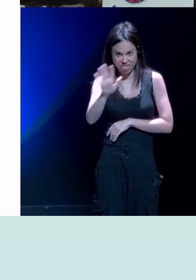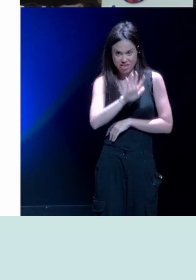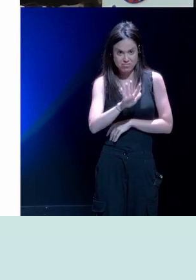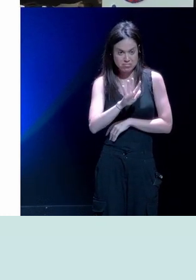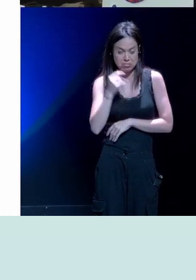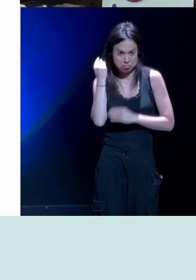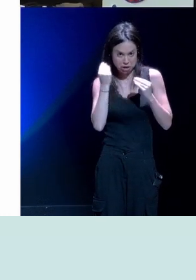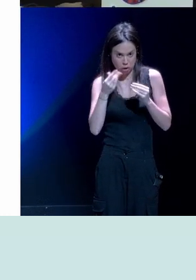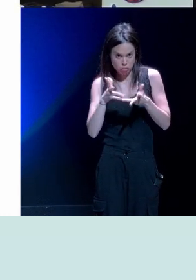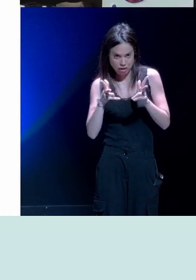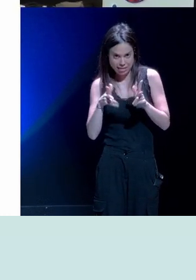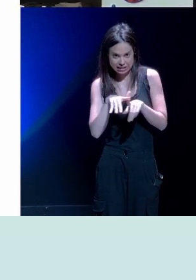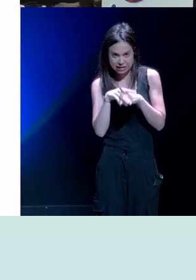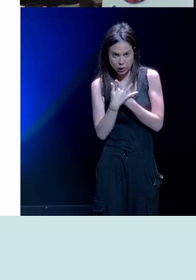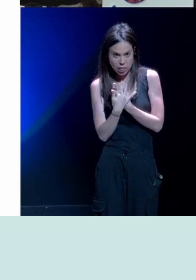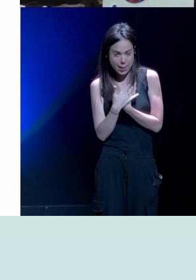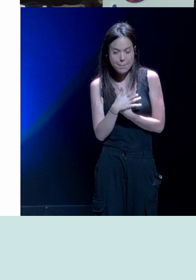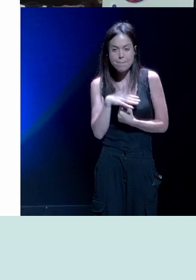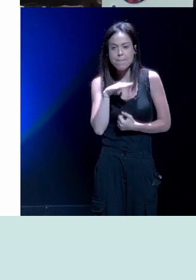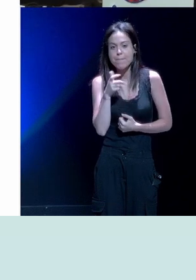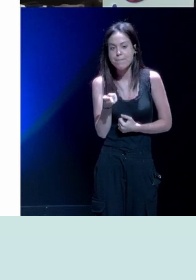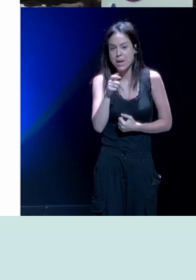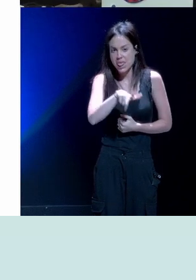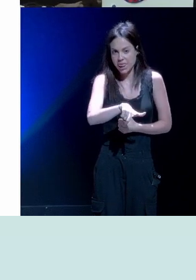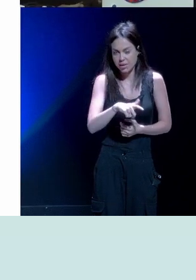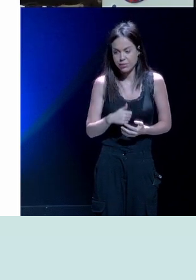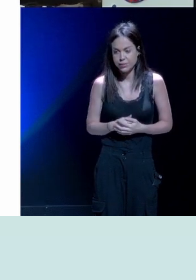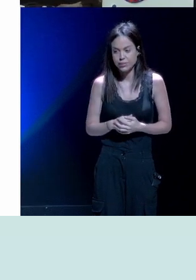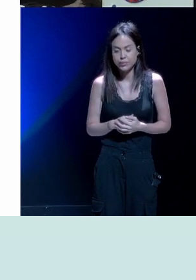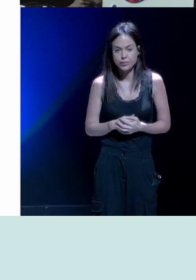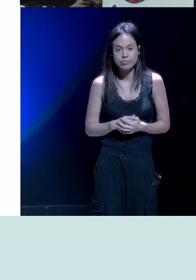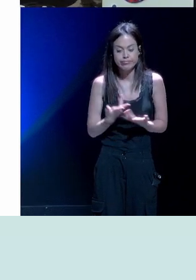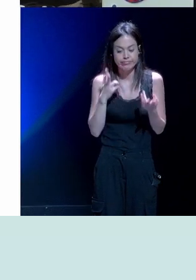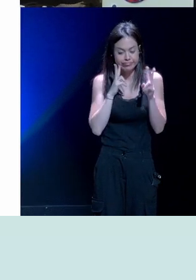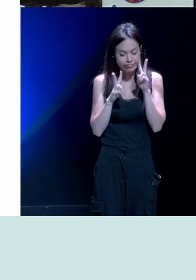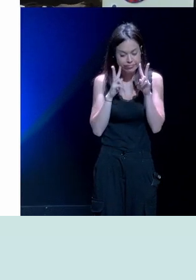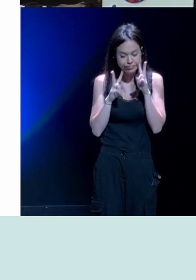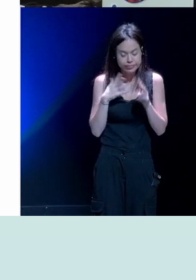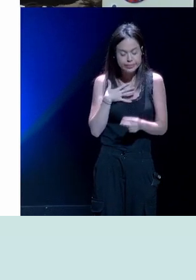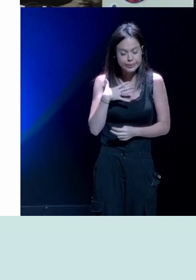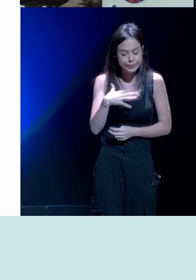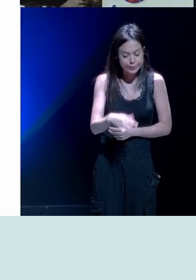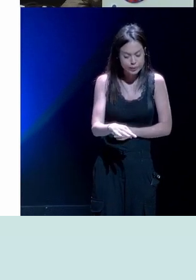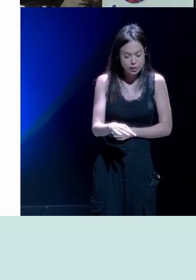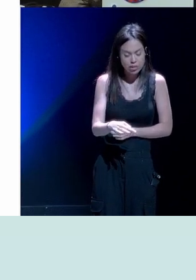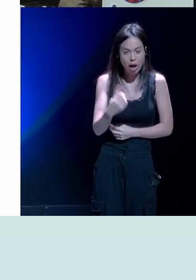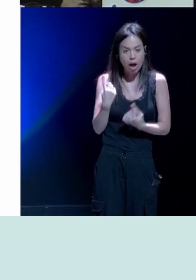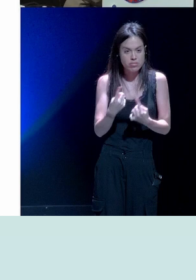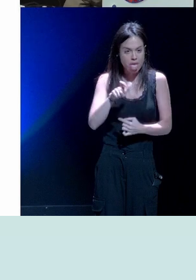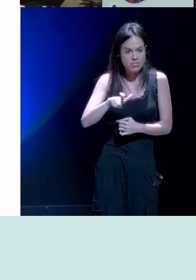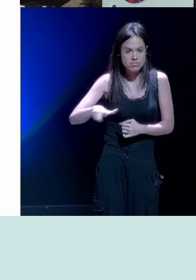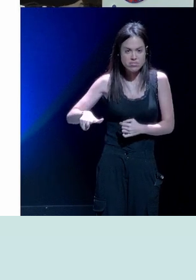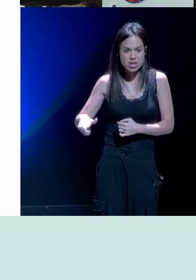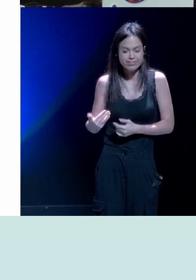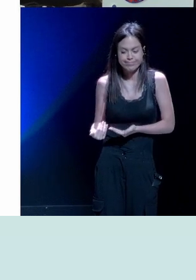caso en Euskadi, que lo mismo ocurre en Euskadi, veremos que hay personas que tienen unos ingresos mínimos,